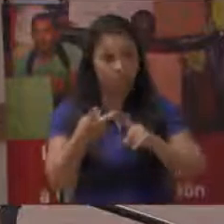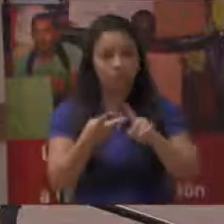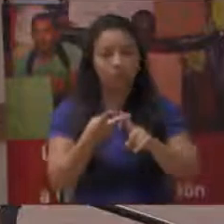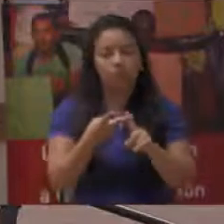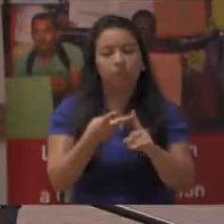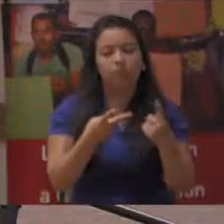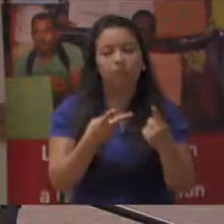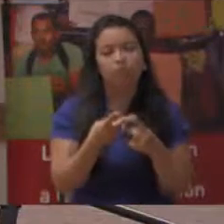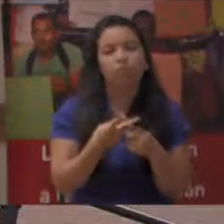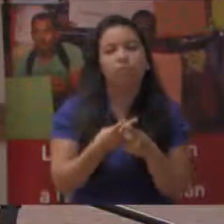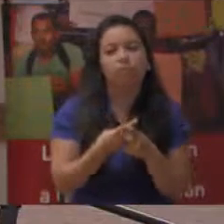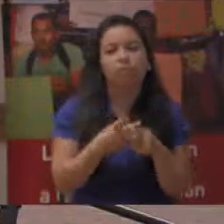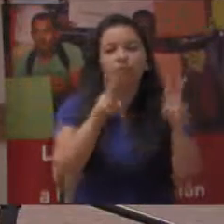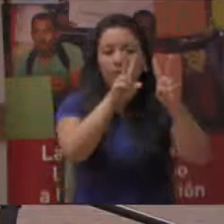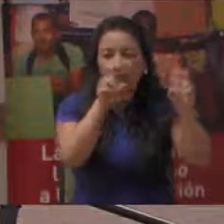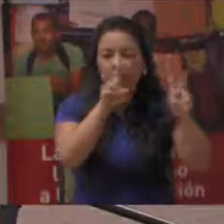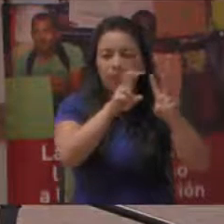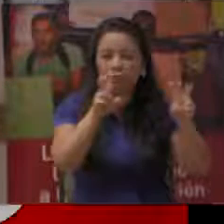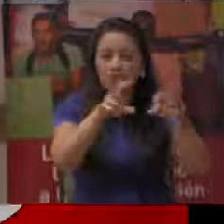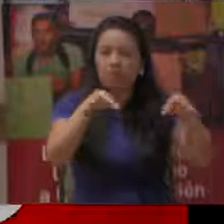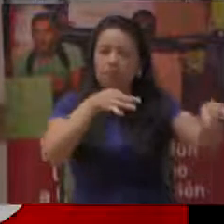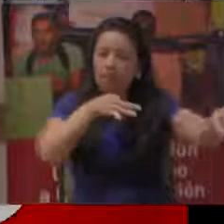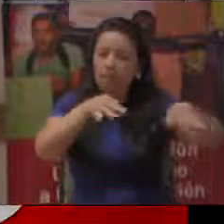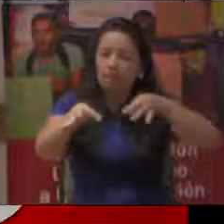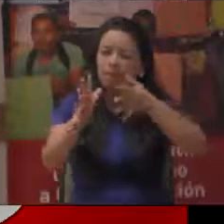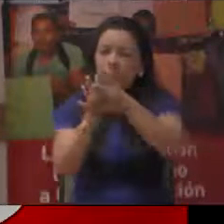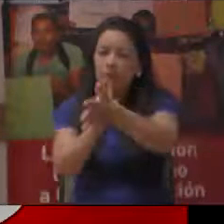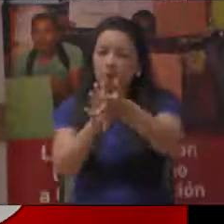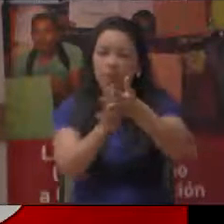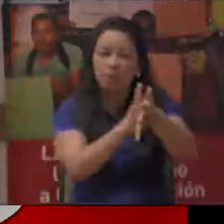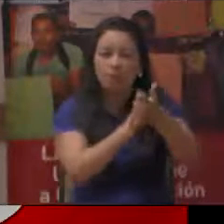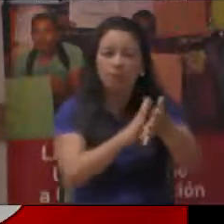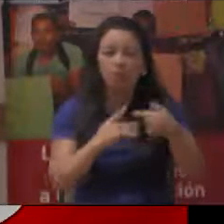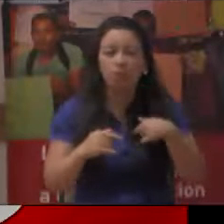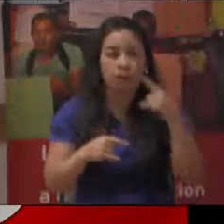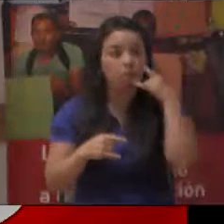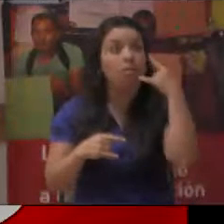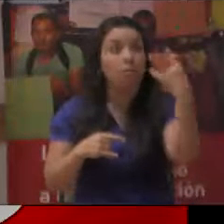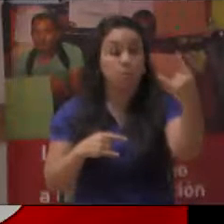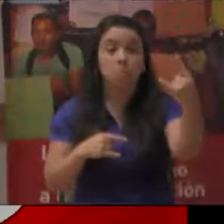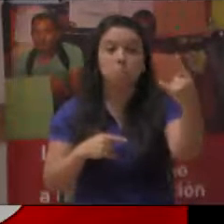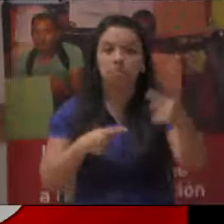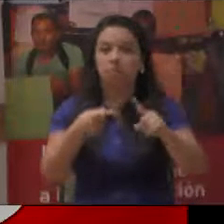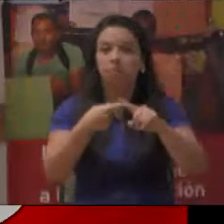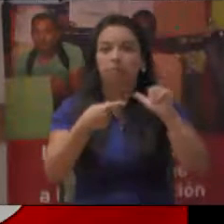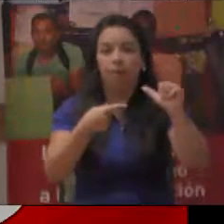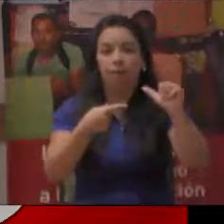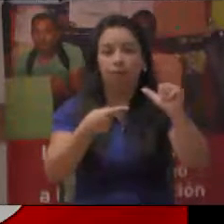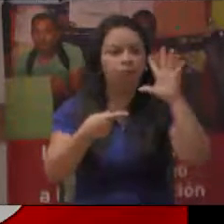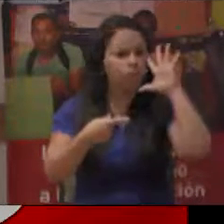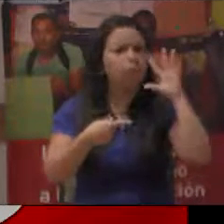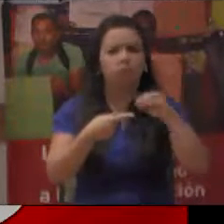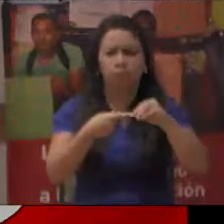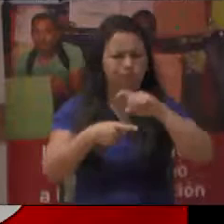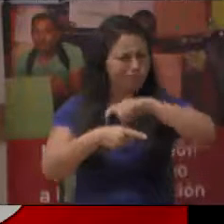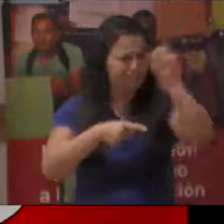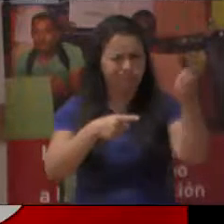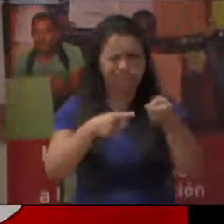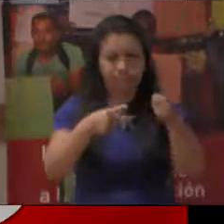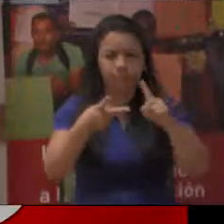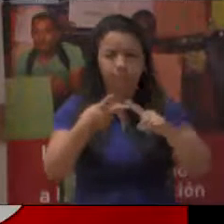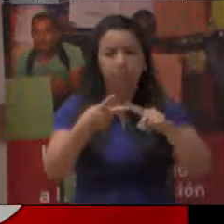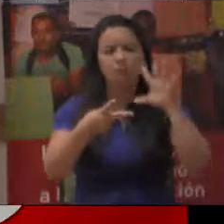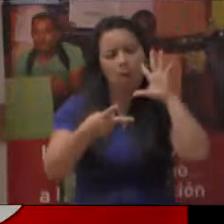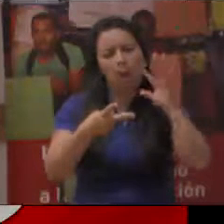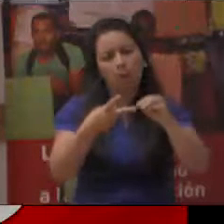Los contenidos presentados en la audiencia de rendición de cuentas fueron de su total interés. A, totalmente de acuerdo. B,